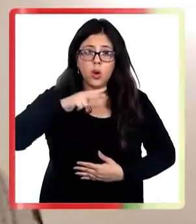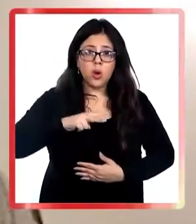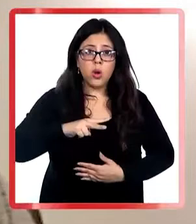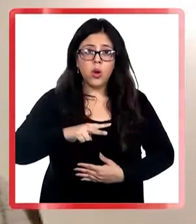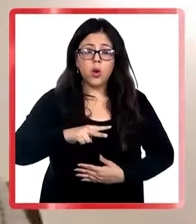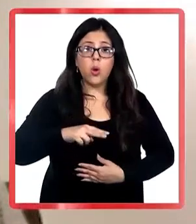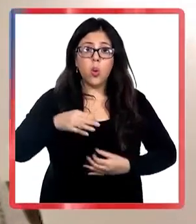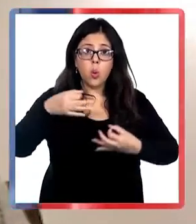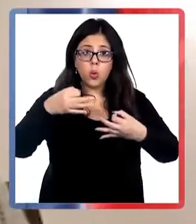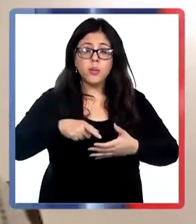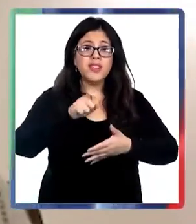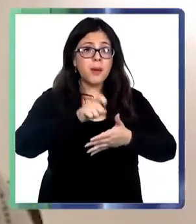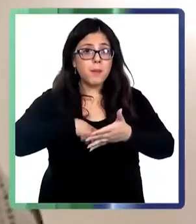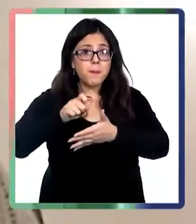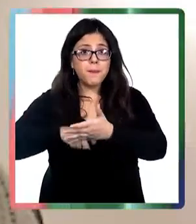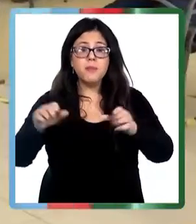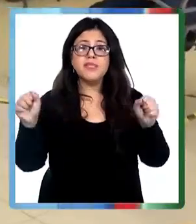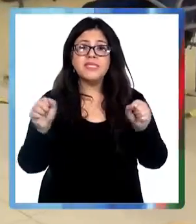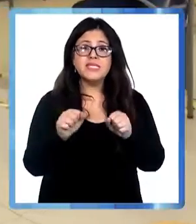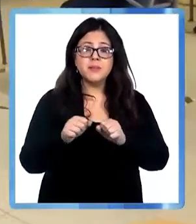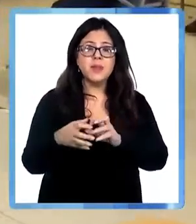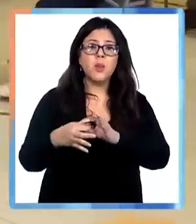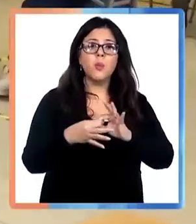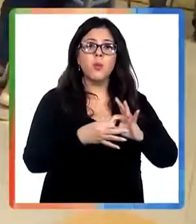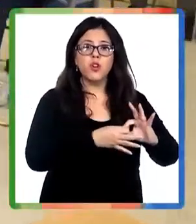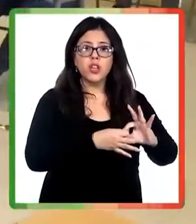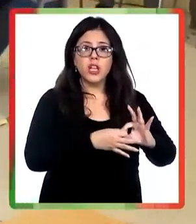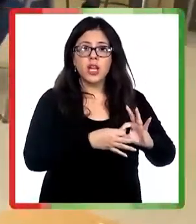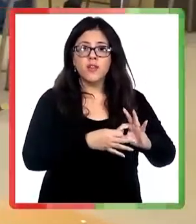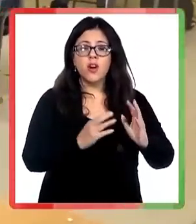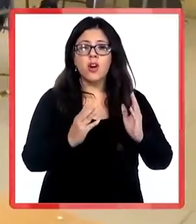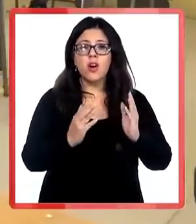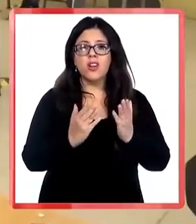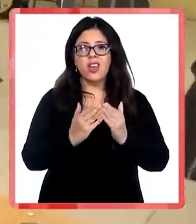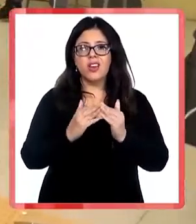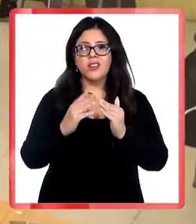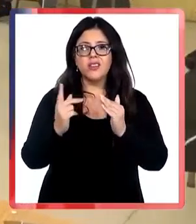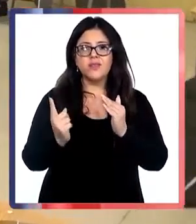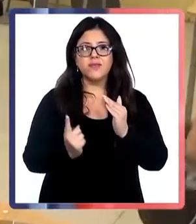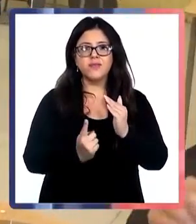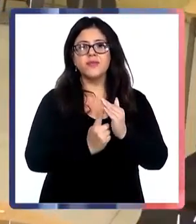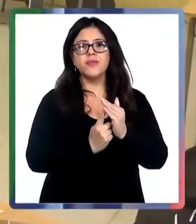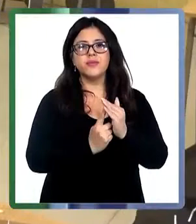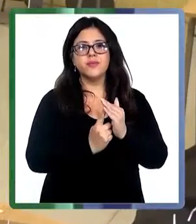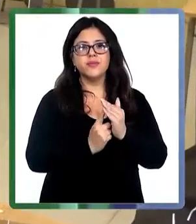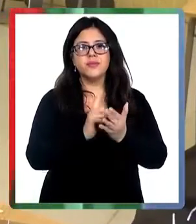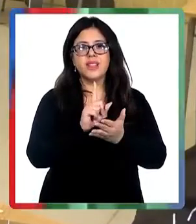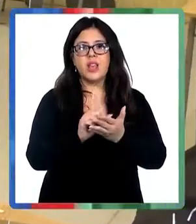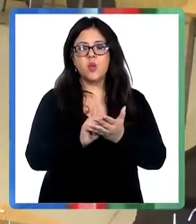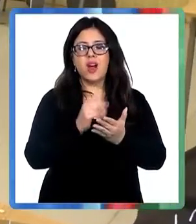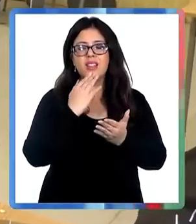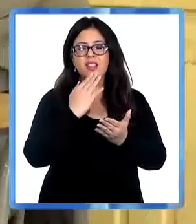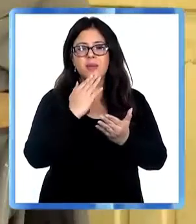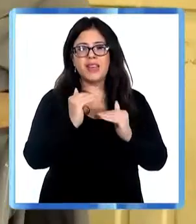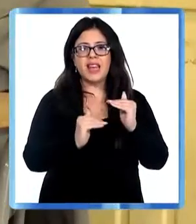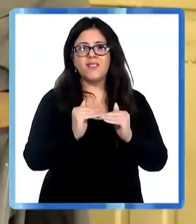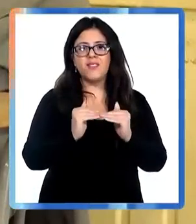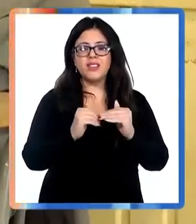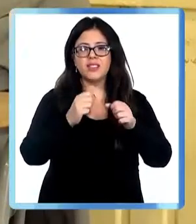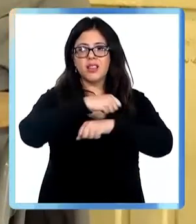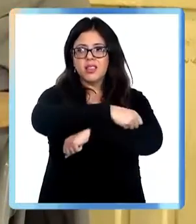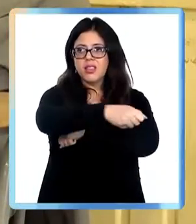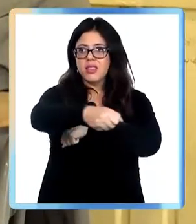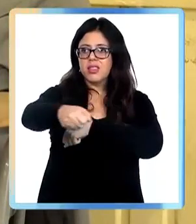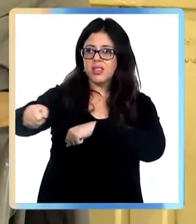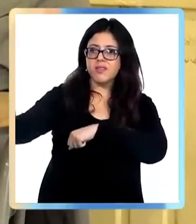respiratorias durante el invierno es justamente porque estamos en confinamiento, es decir, estamos en lugares con poca ventilación,